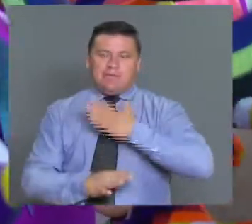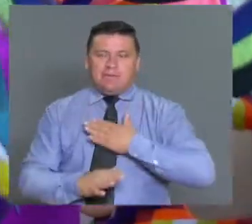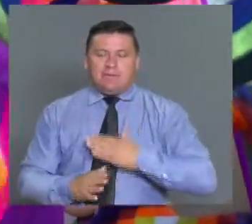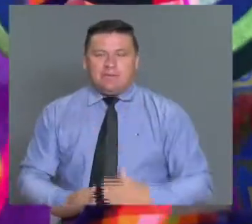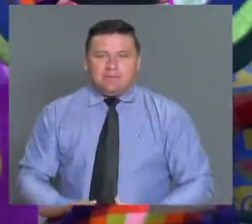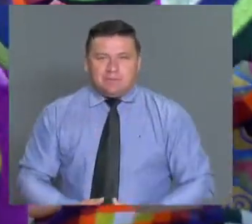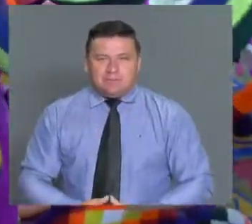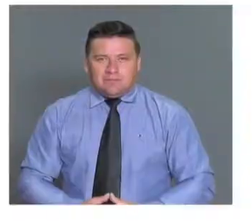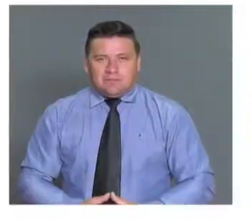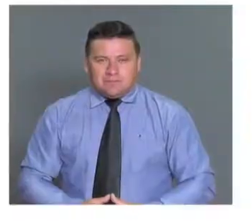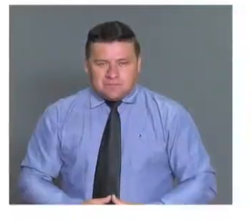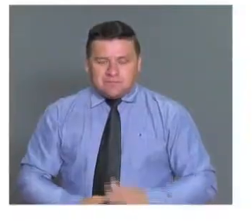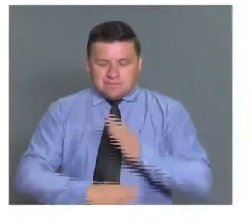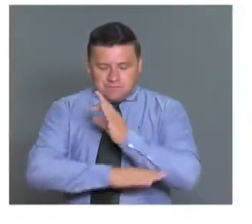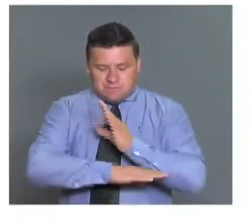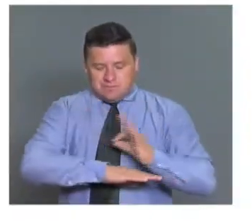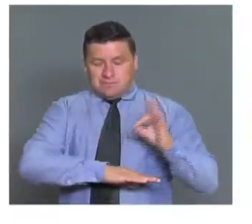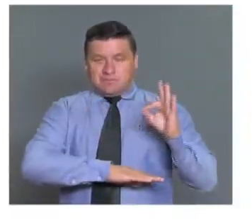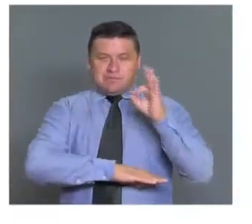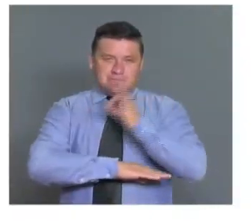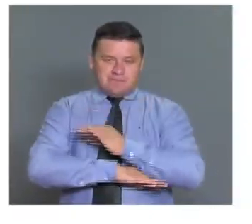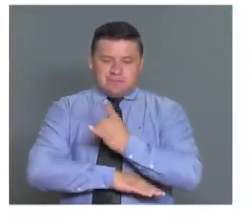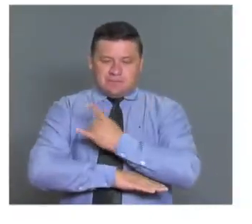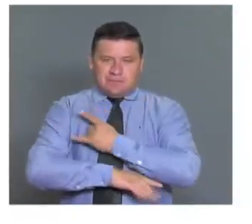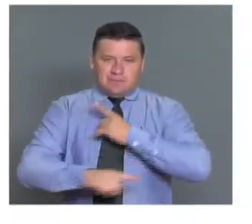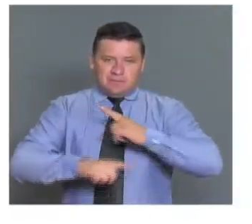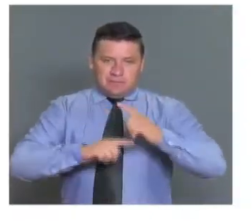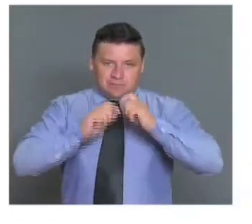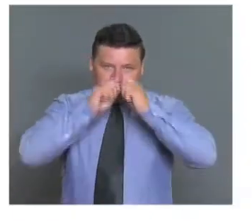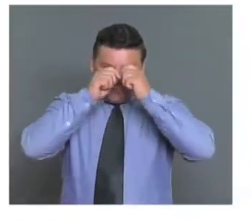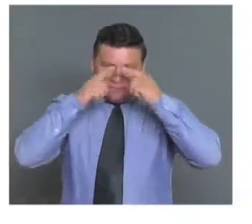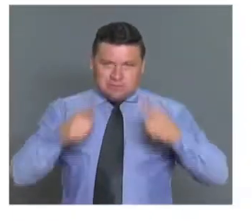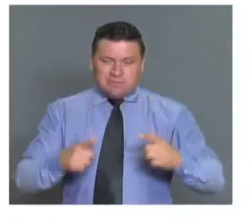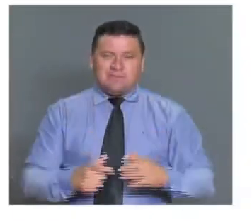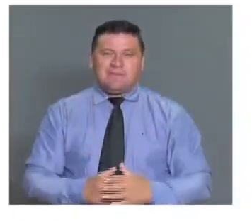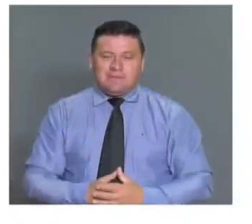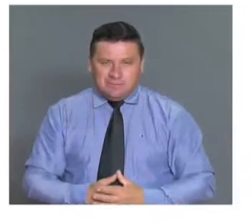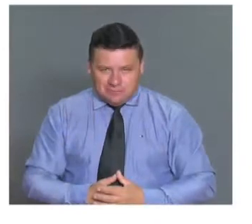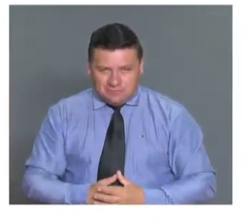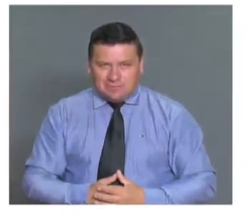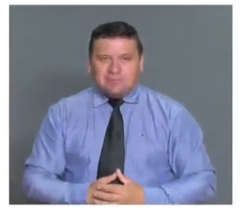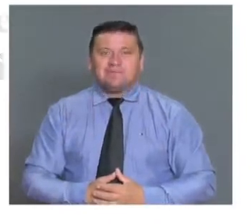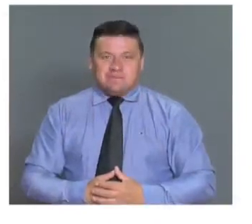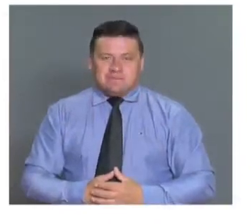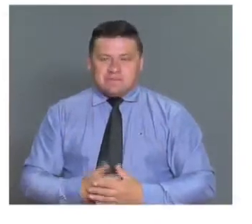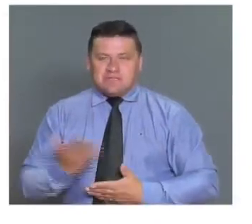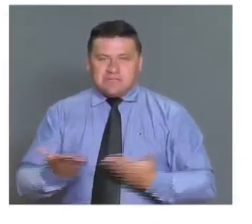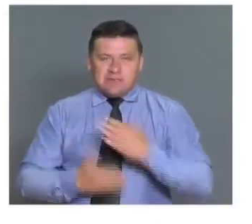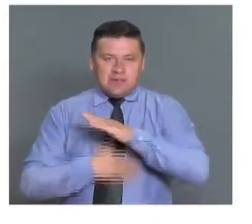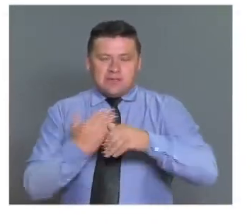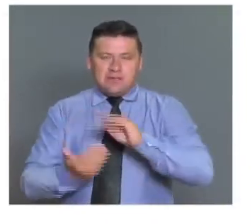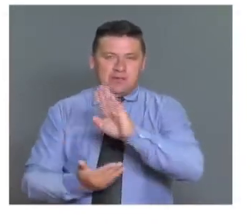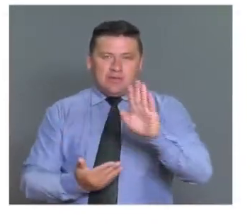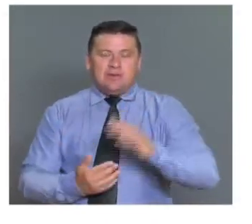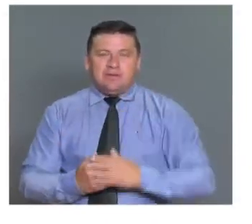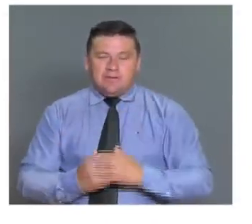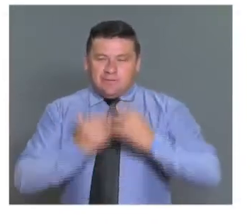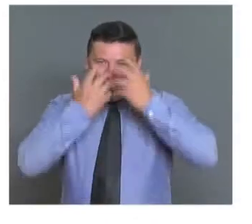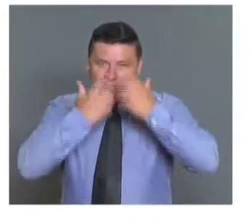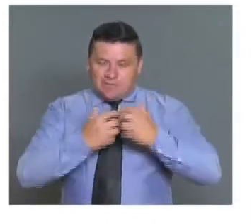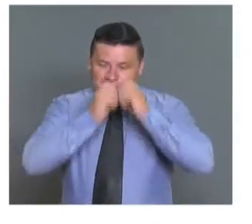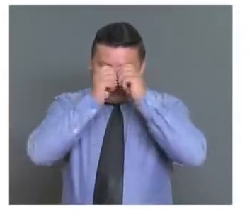región. ESAP, Escuela Superior de Administración Pública. El servicio público es de